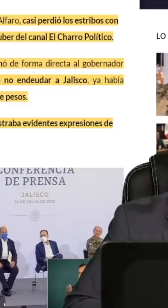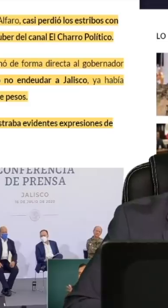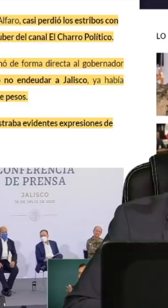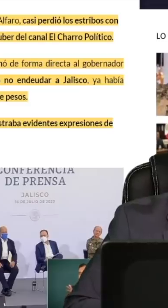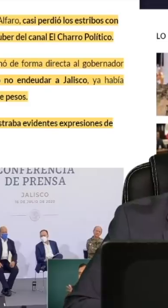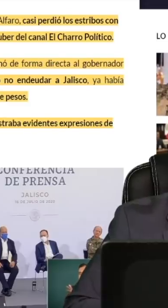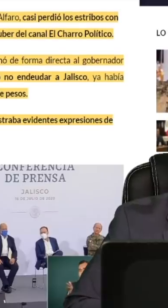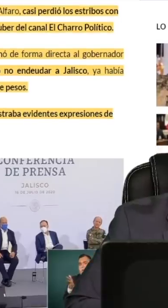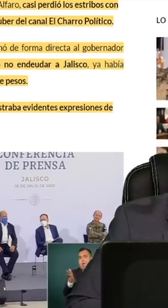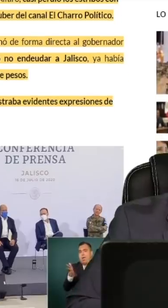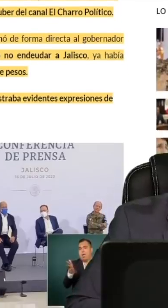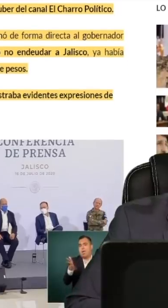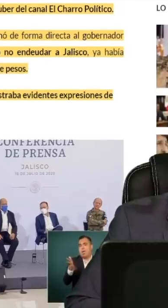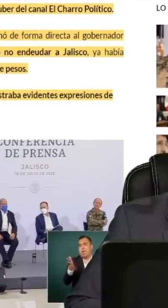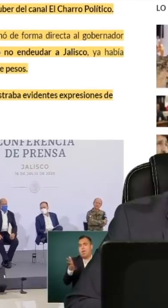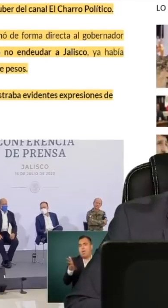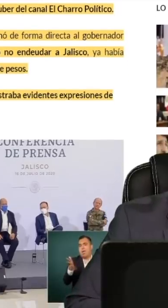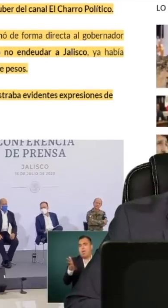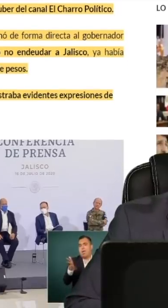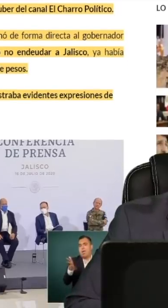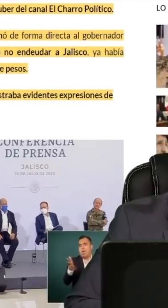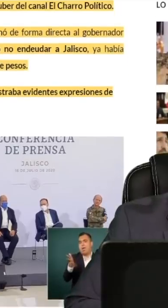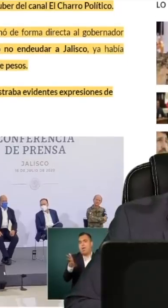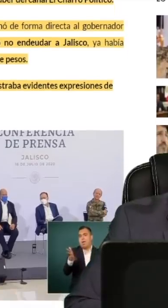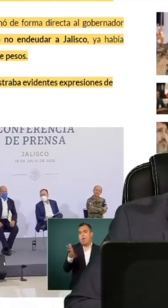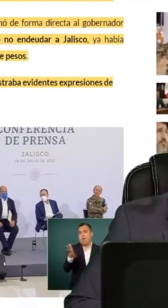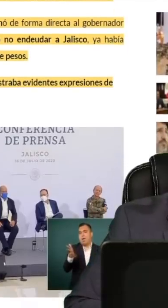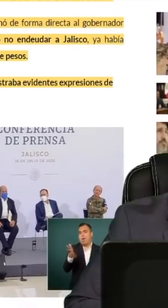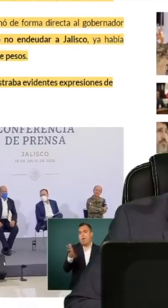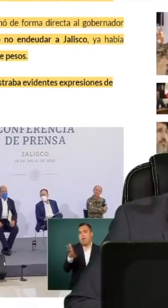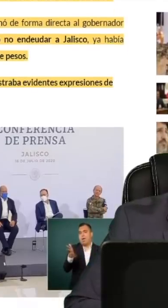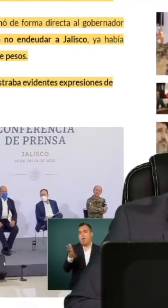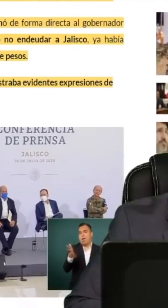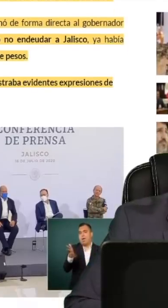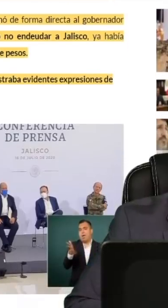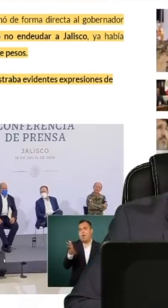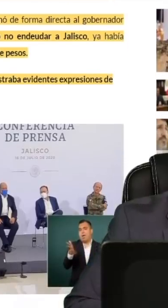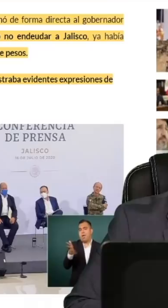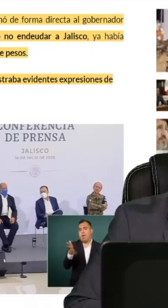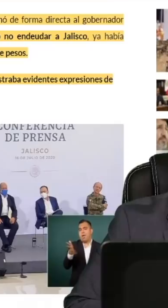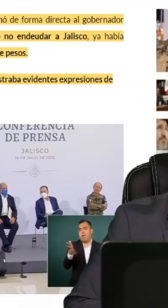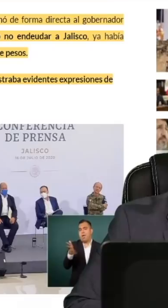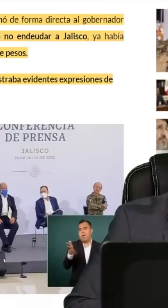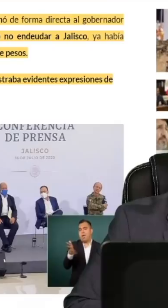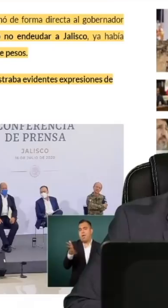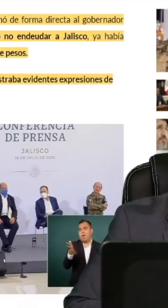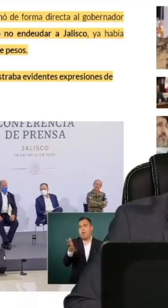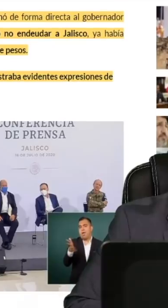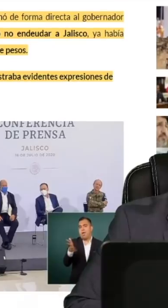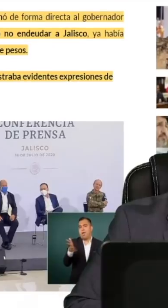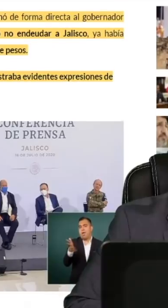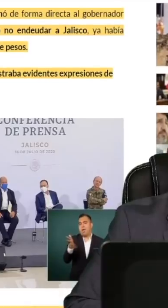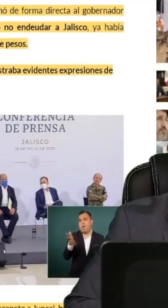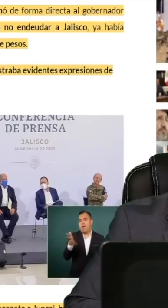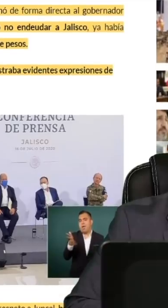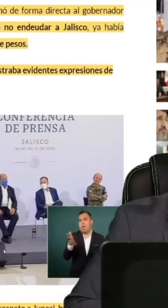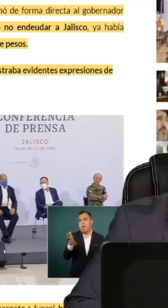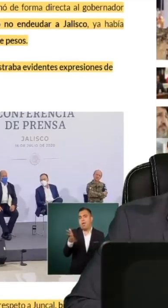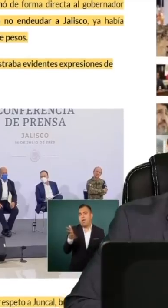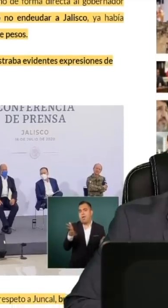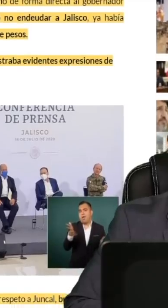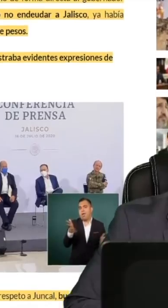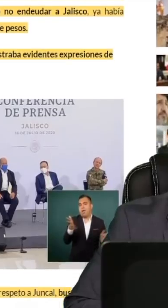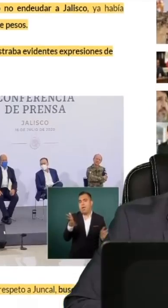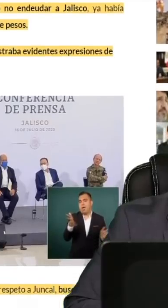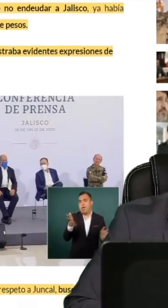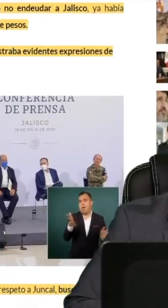youtuber del canal el charro político todo comenzó cuando le cuestionó de forma directa al gobernador porque si en campaña había prometido una endeudar